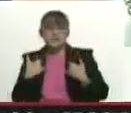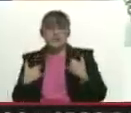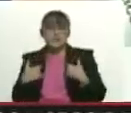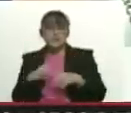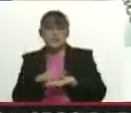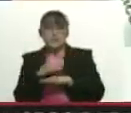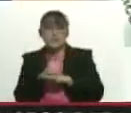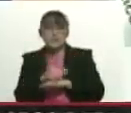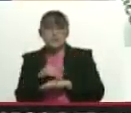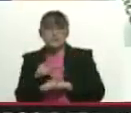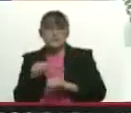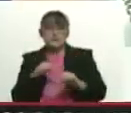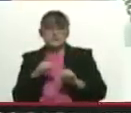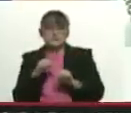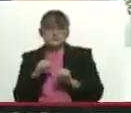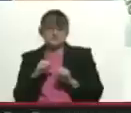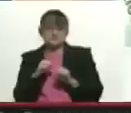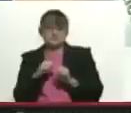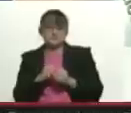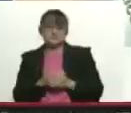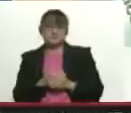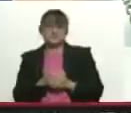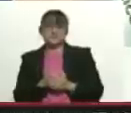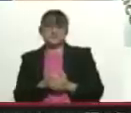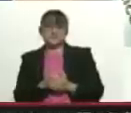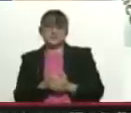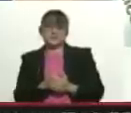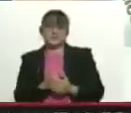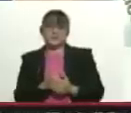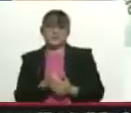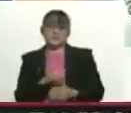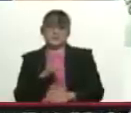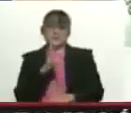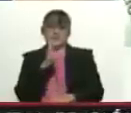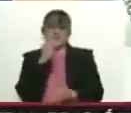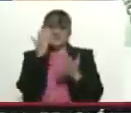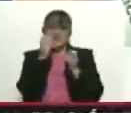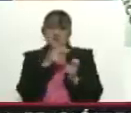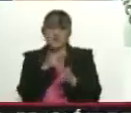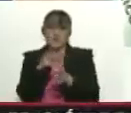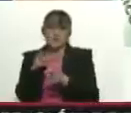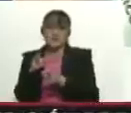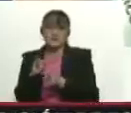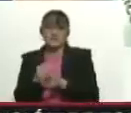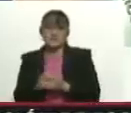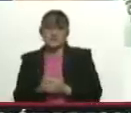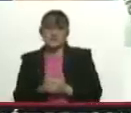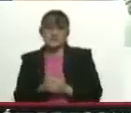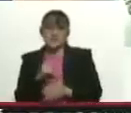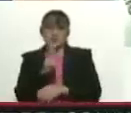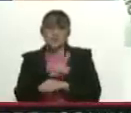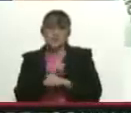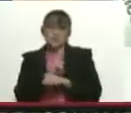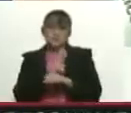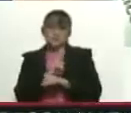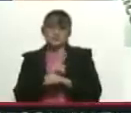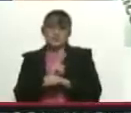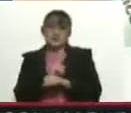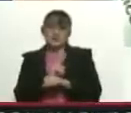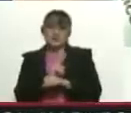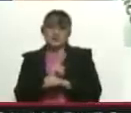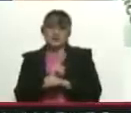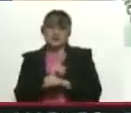esa acción totalmente terrorista, donde se usaron de